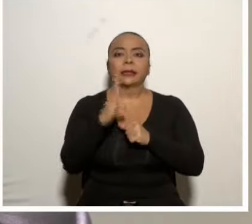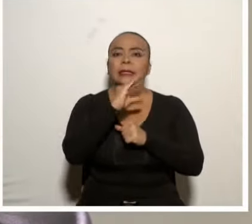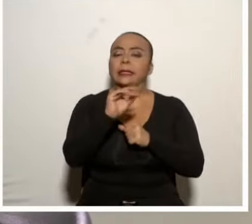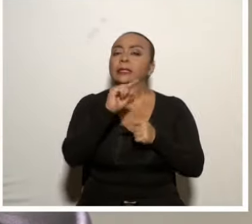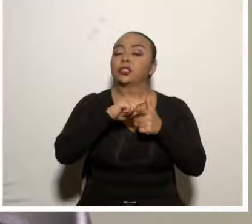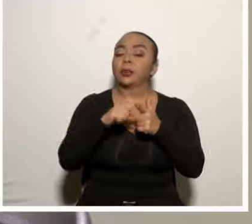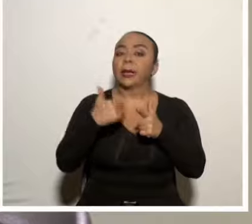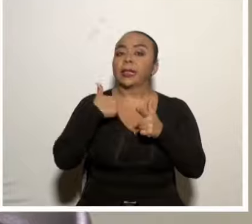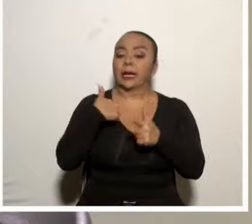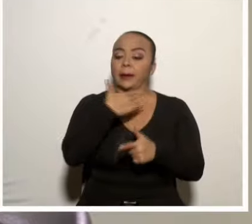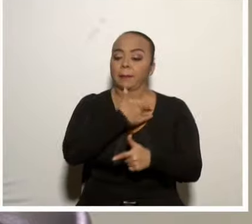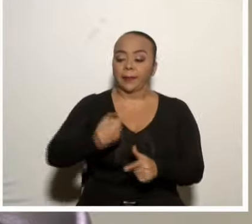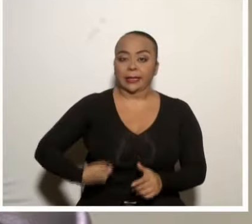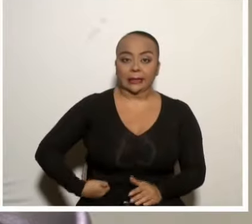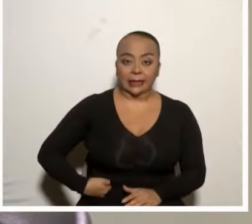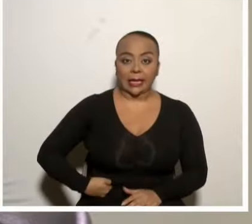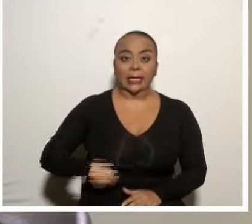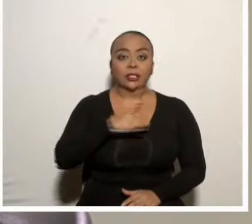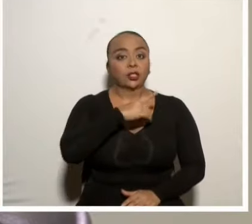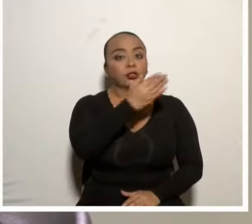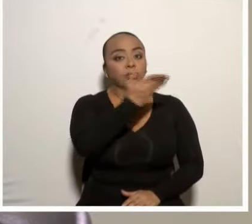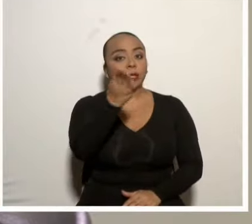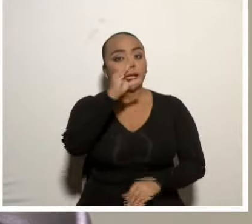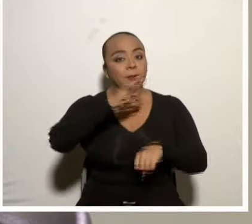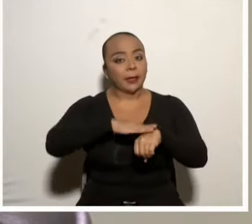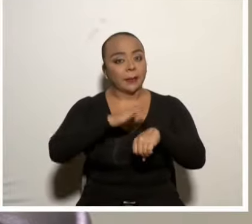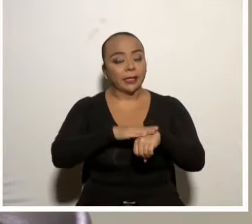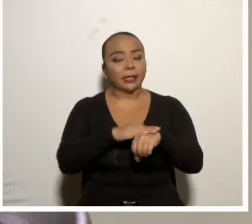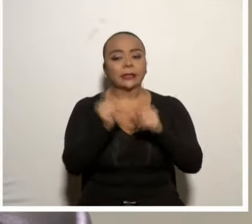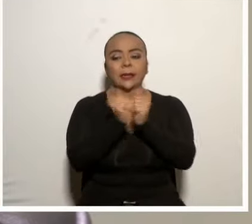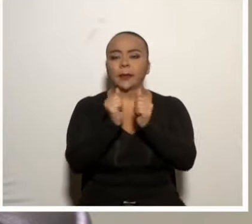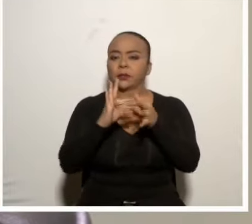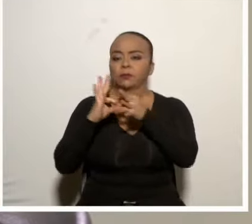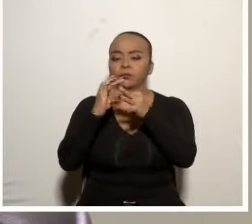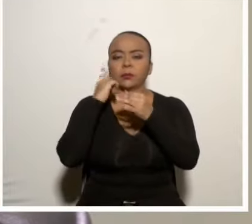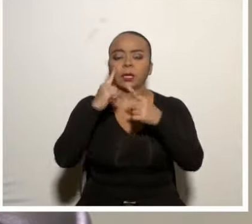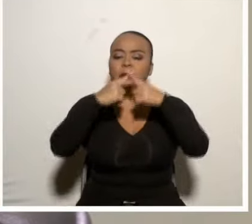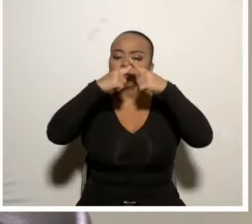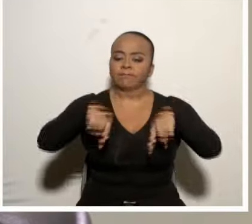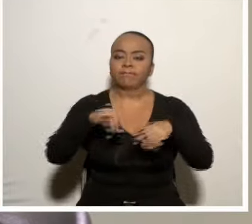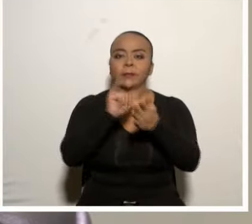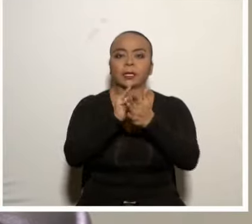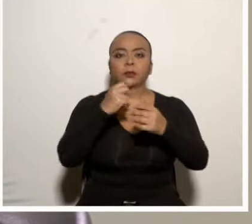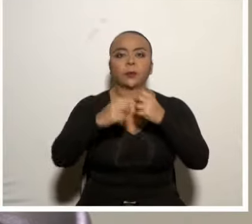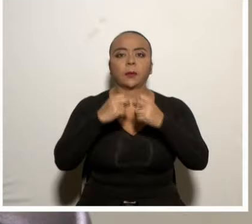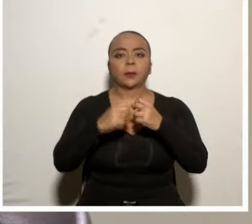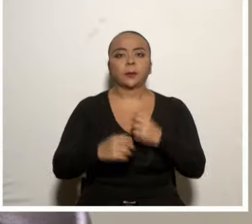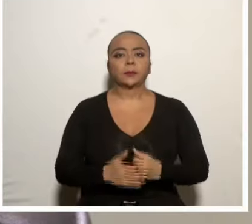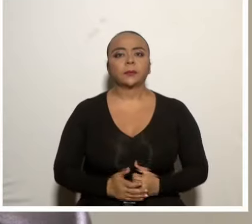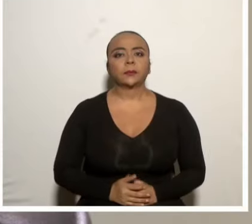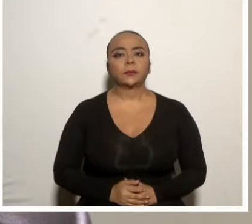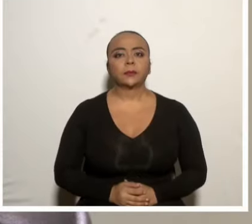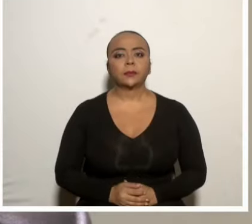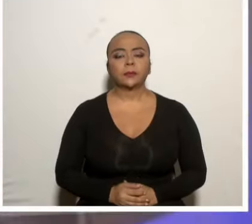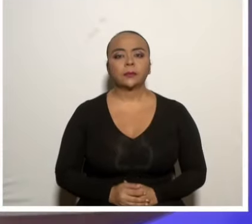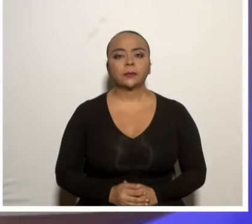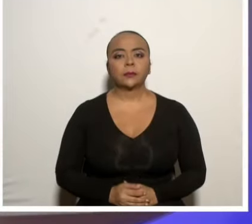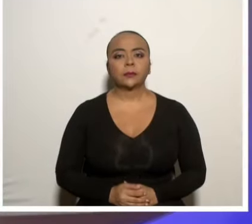una presidenta, si Dios y ustedes me lo permiten, trabajando conjunto para erradicar estos males.